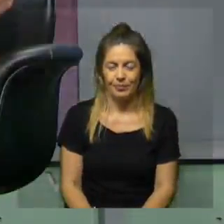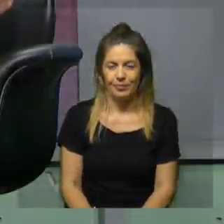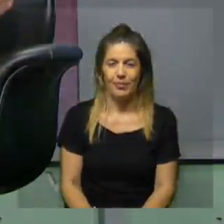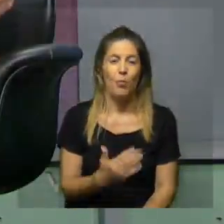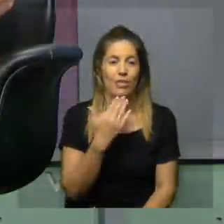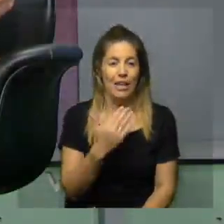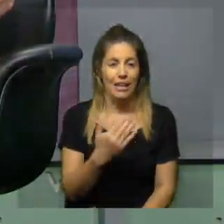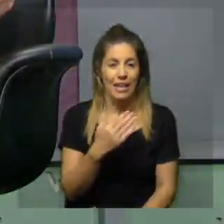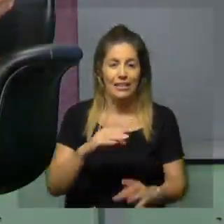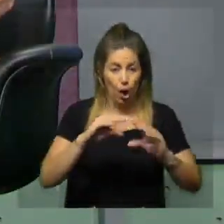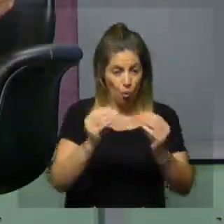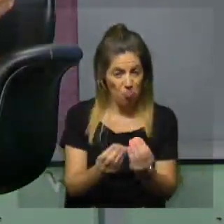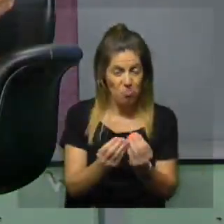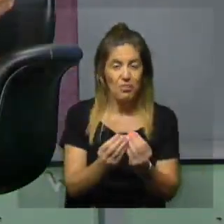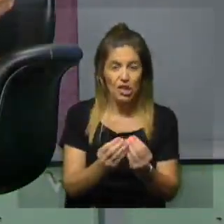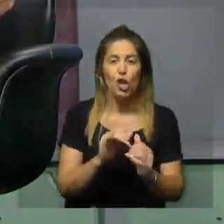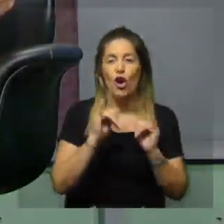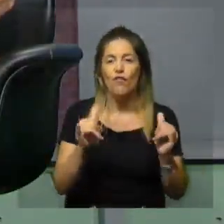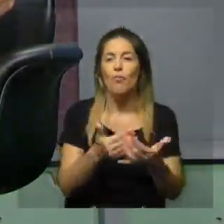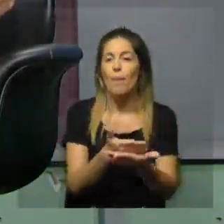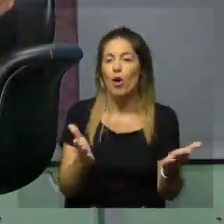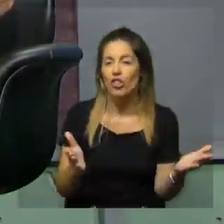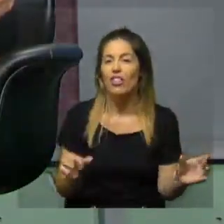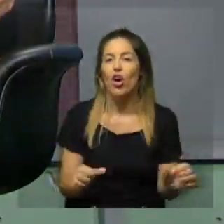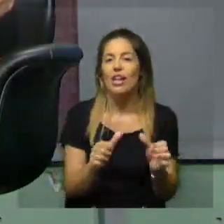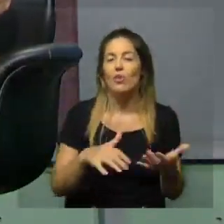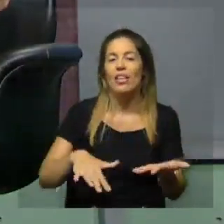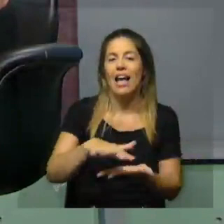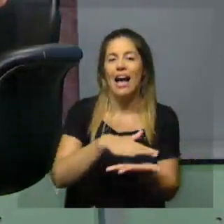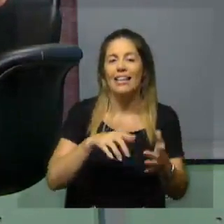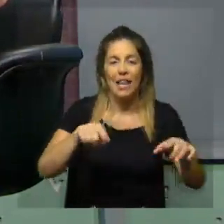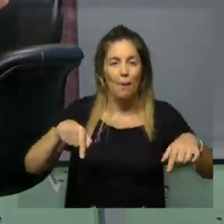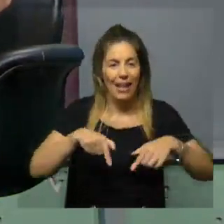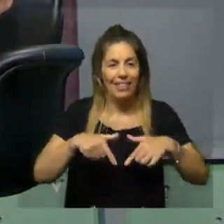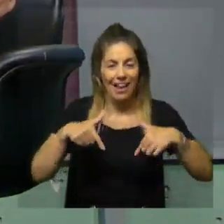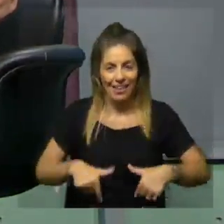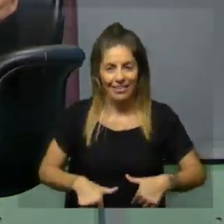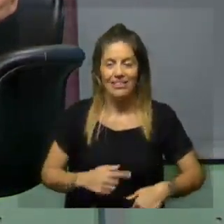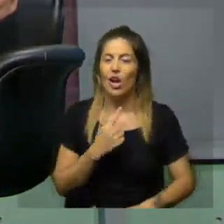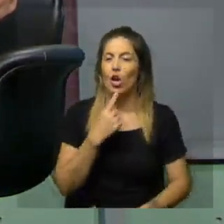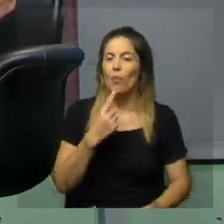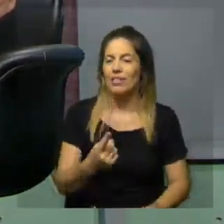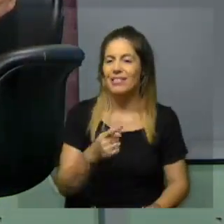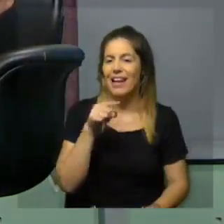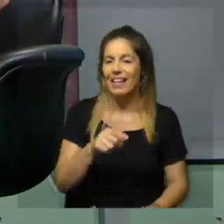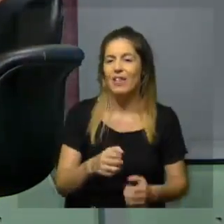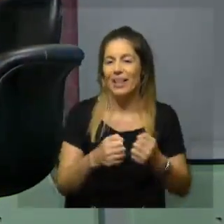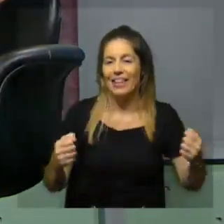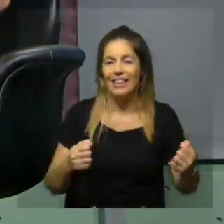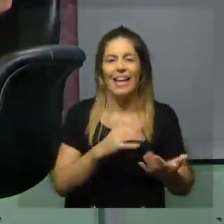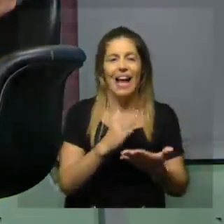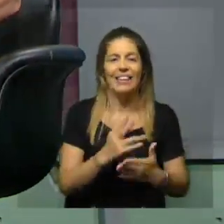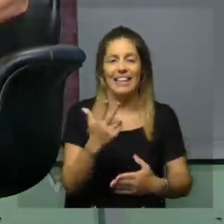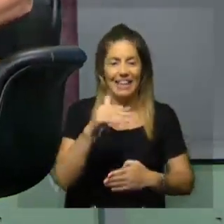Gracias, ahí completo informe allí mostrándonos lo que está pasando a esta hora en la explanada de la Intendencia, que como decía Mauricio allí, se va a extender hasta la hora